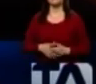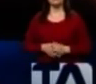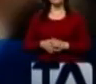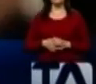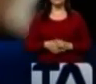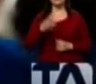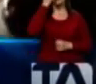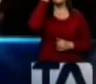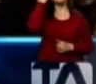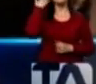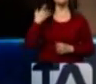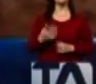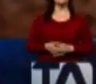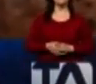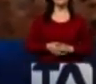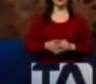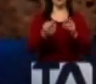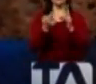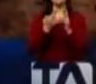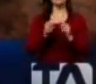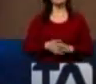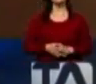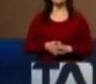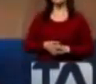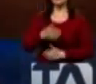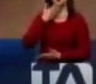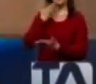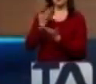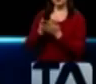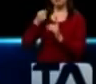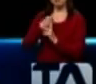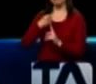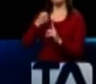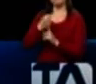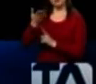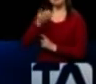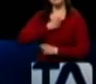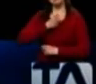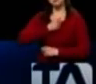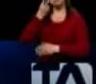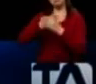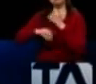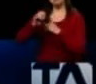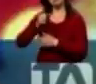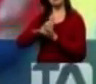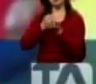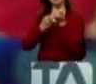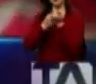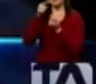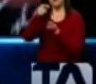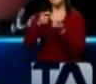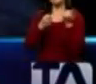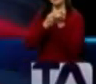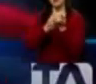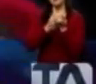mañana con esta enfermedad pueda tener un resultado, ¿no? Eva, yo te quiero agradecer no solo por la lucha que has emprendido, sino también porque lo que tú haces es